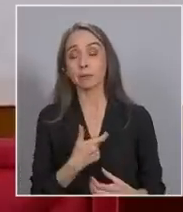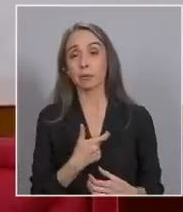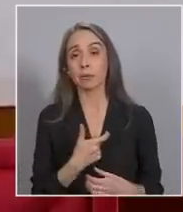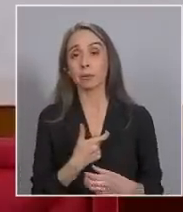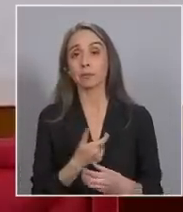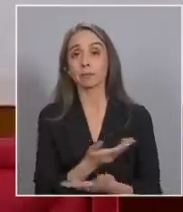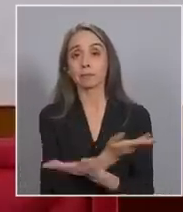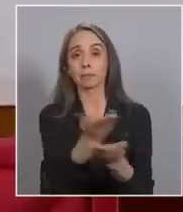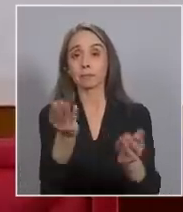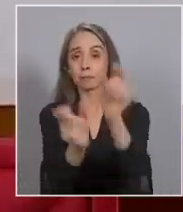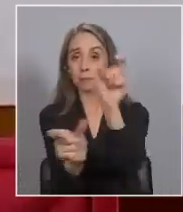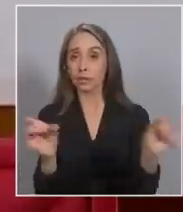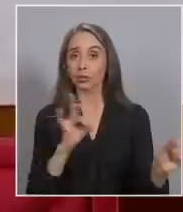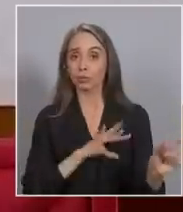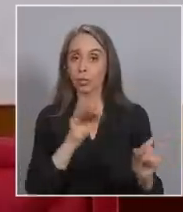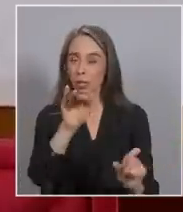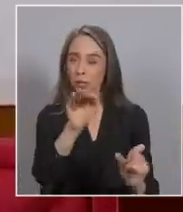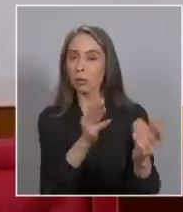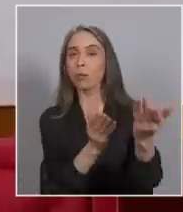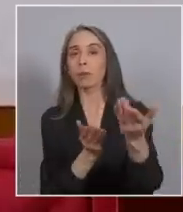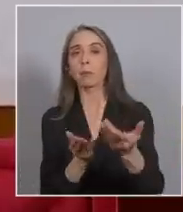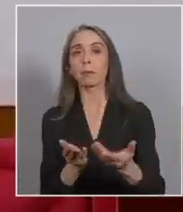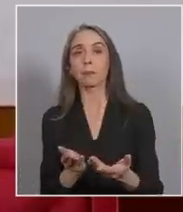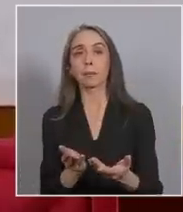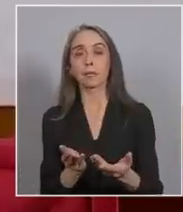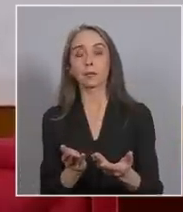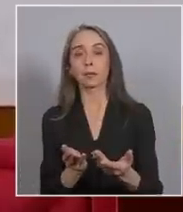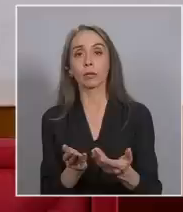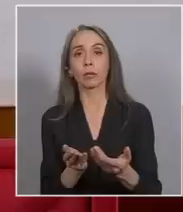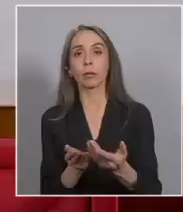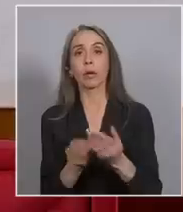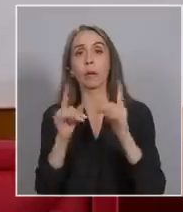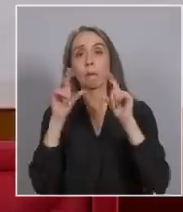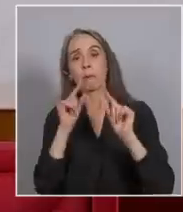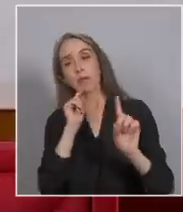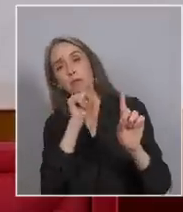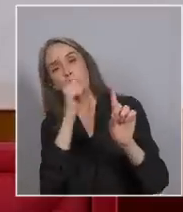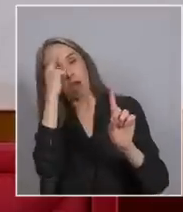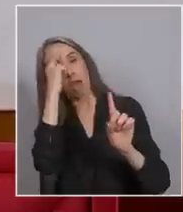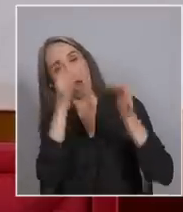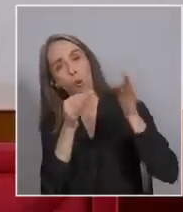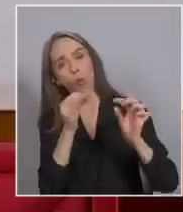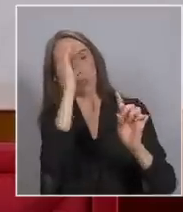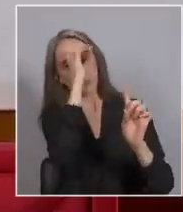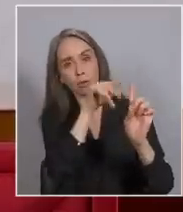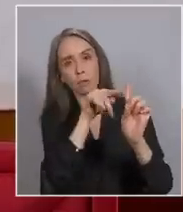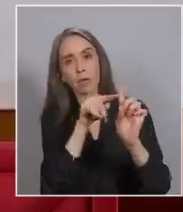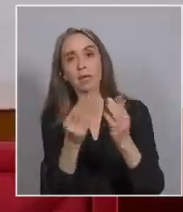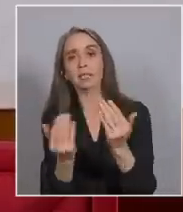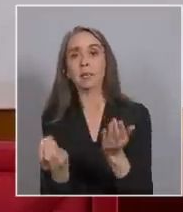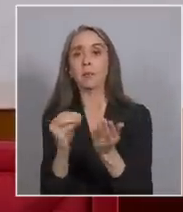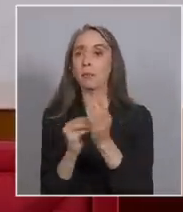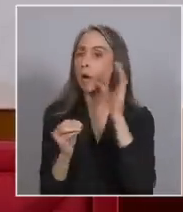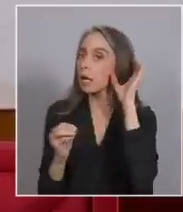invito, compatriotas, a que nos enjuiciemos menos y nos escuchemos más.